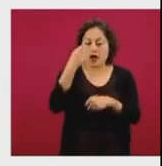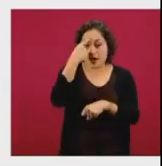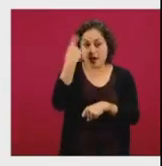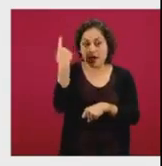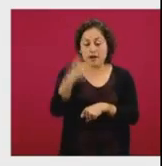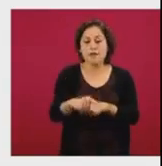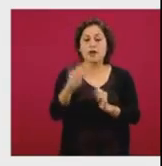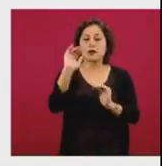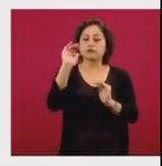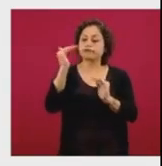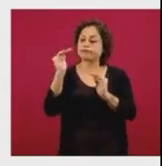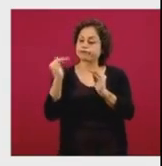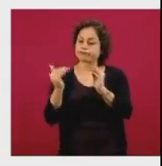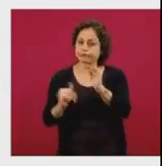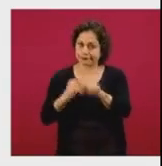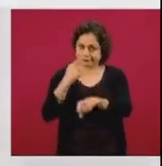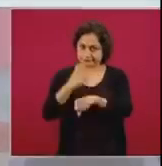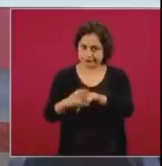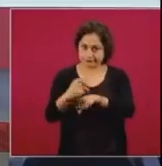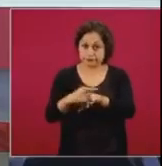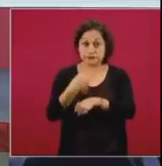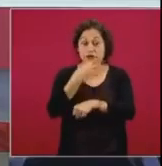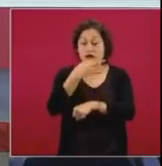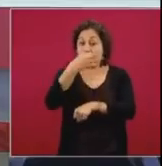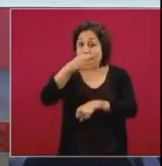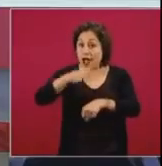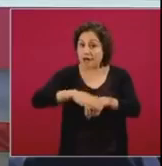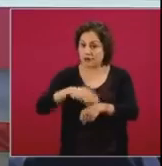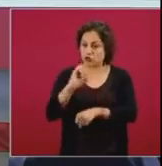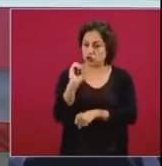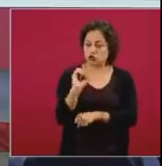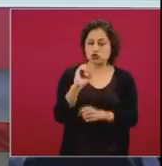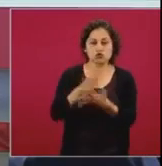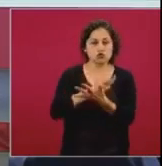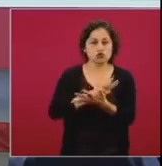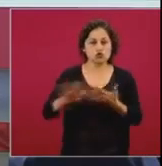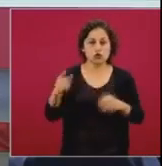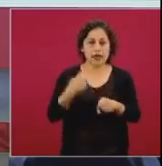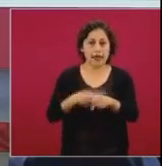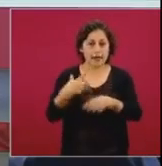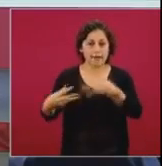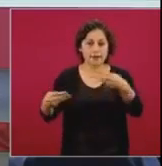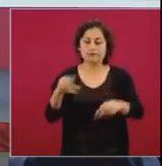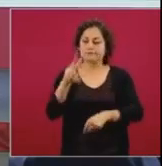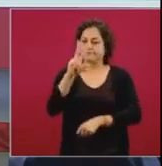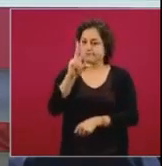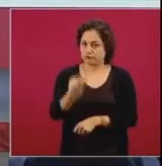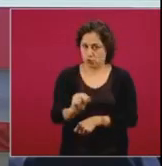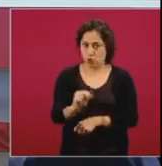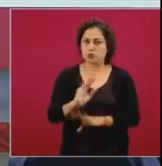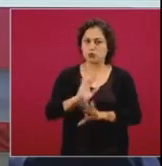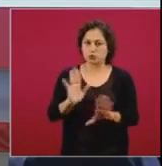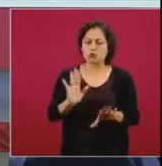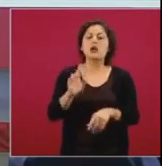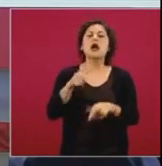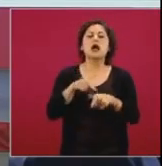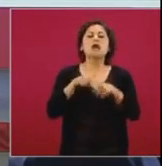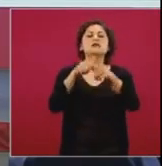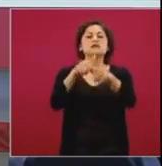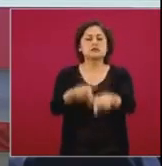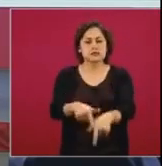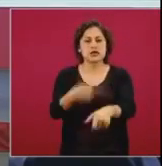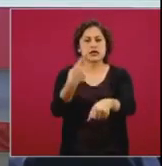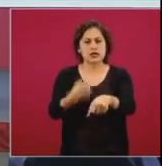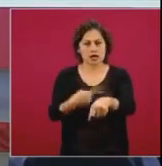no es un nivel nulo, no es un nivel cero, siempre habrá un riesgo de